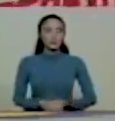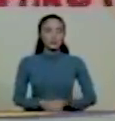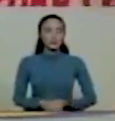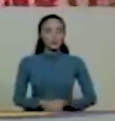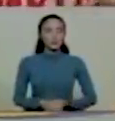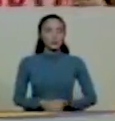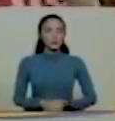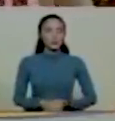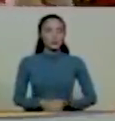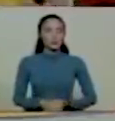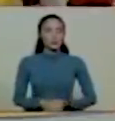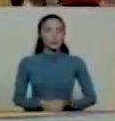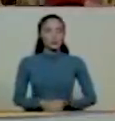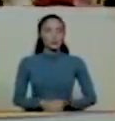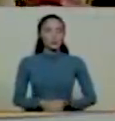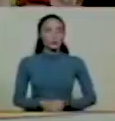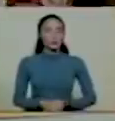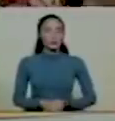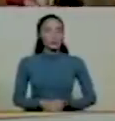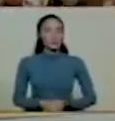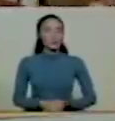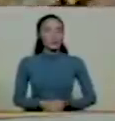integral,